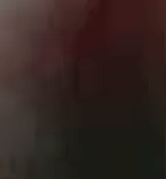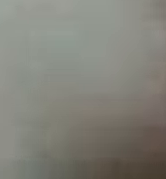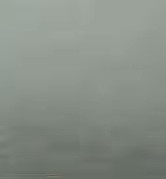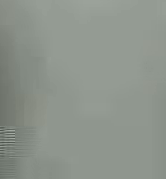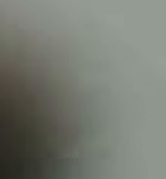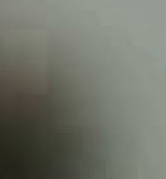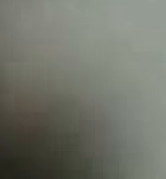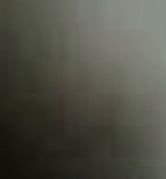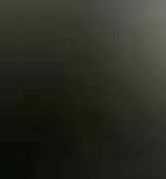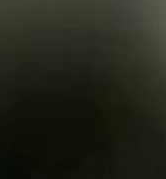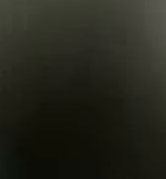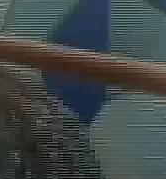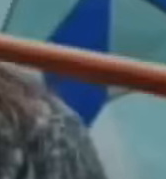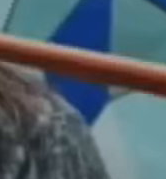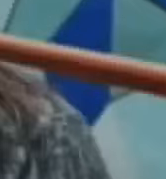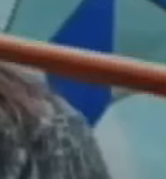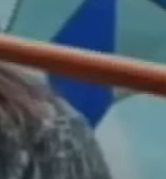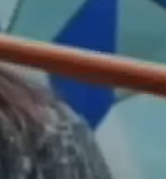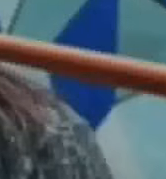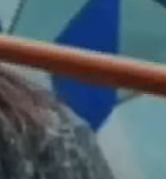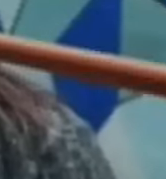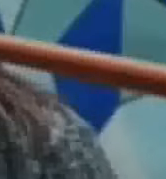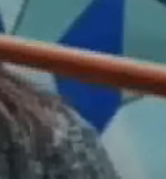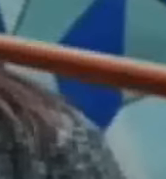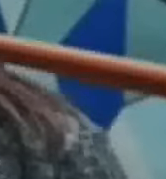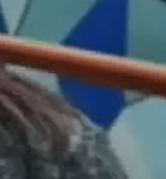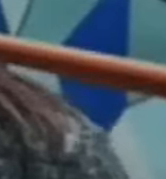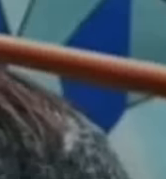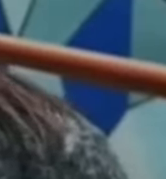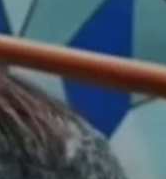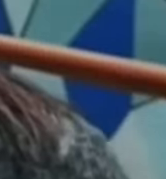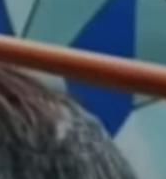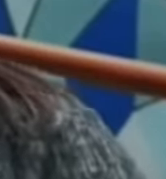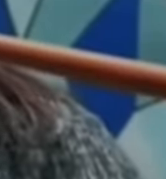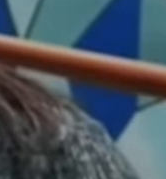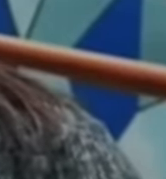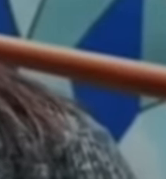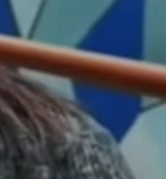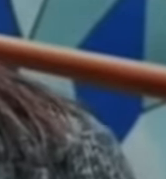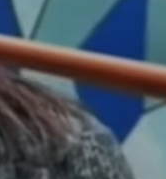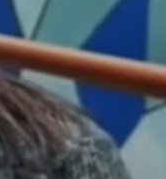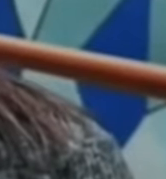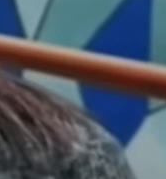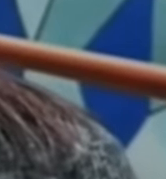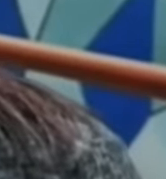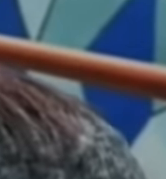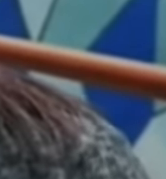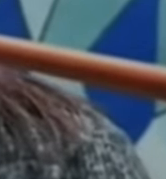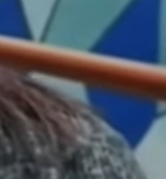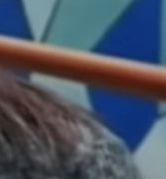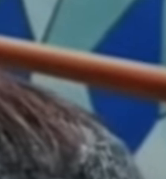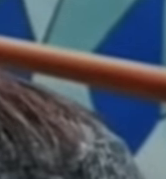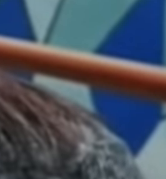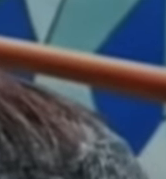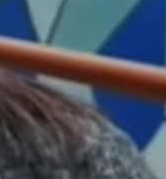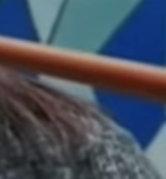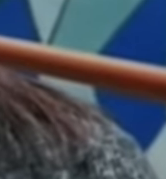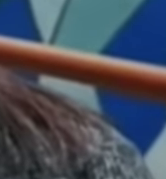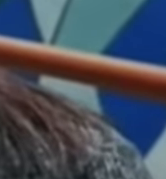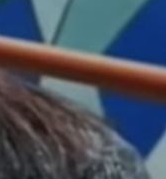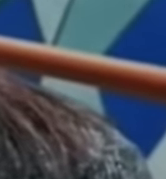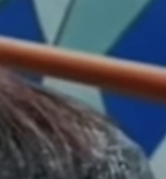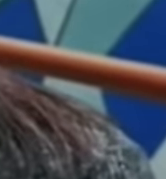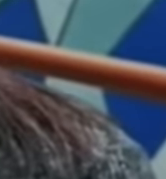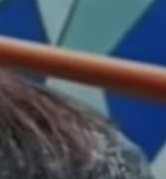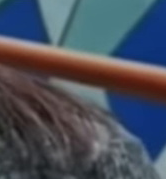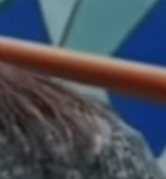no, esto no puede pasar aquí. Y ahora que tú dices como que estoy viendo un poquito de luz en todo el sacrificio, todos los